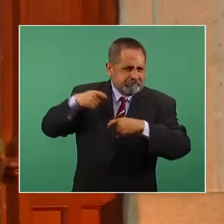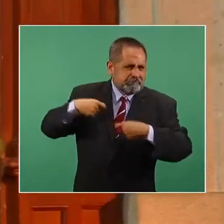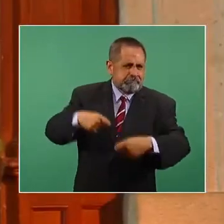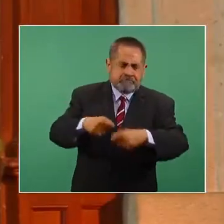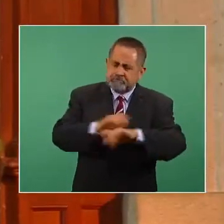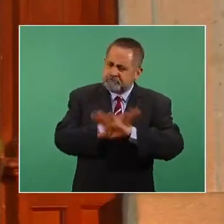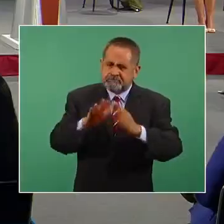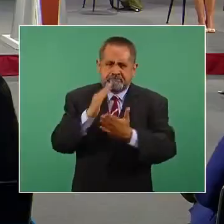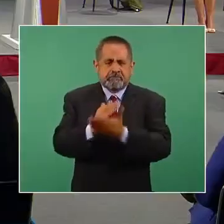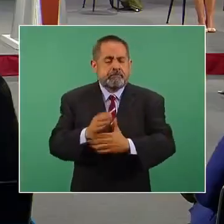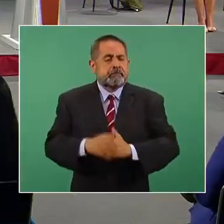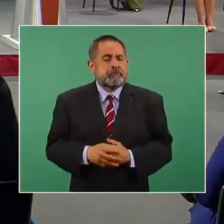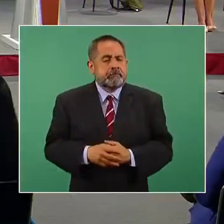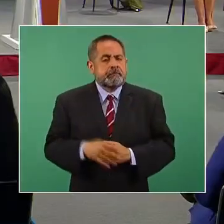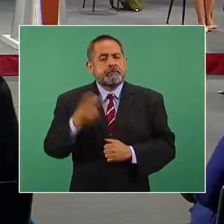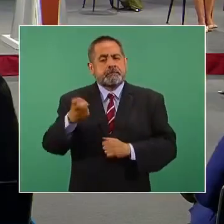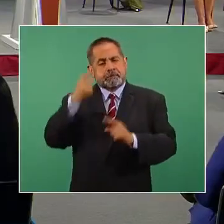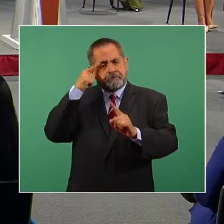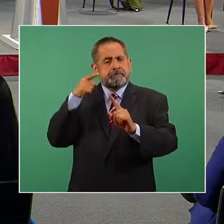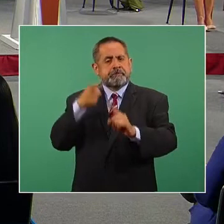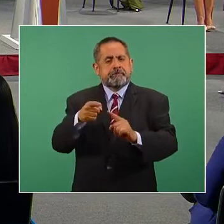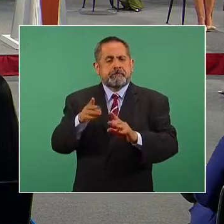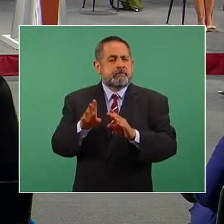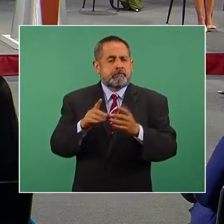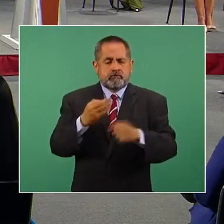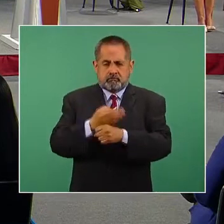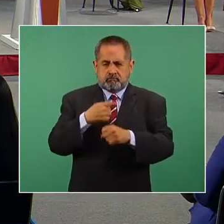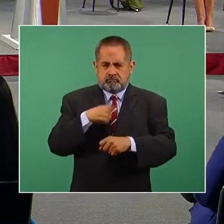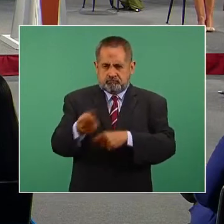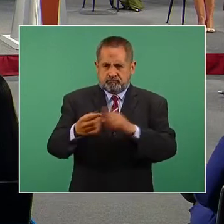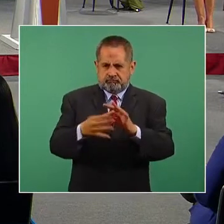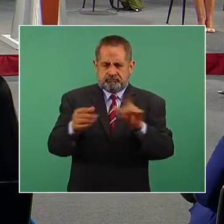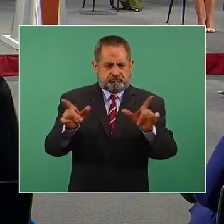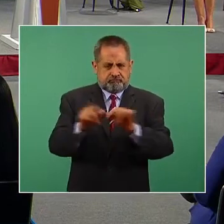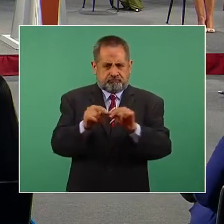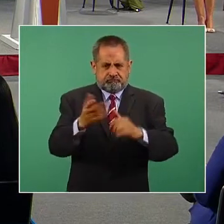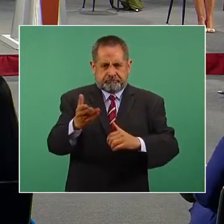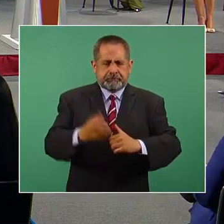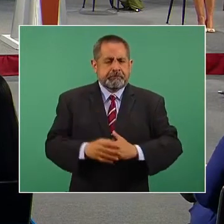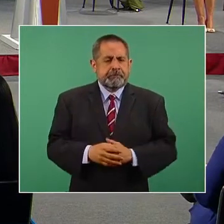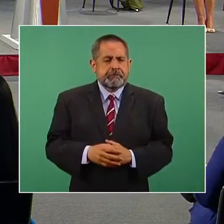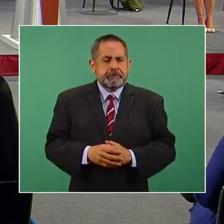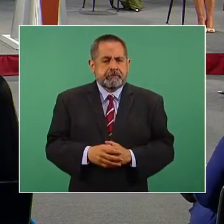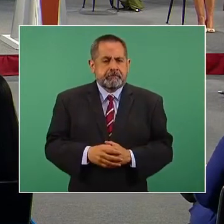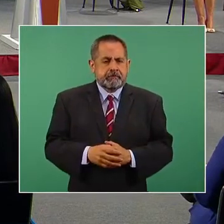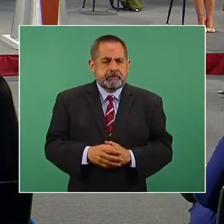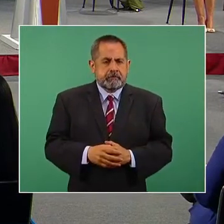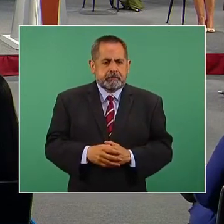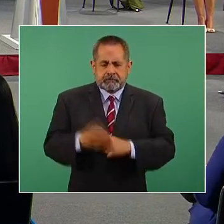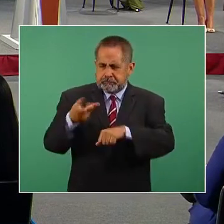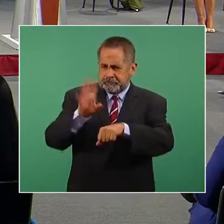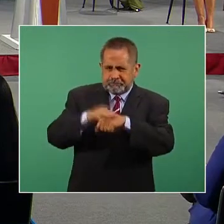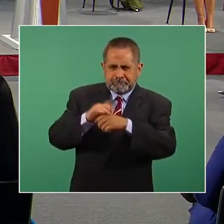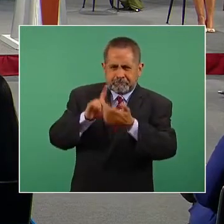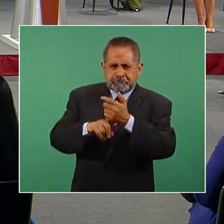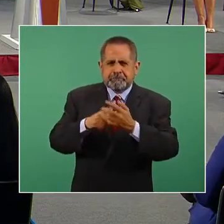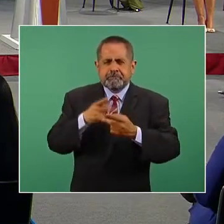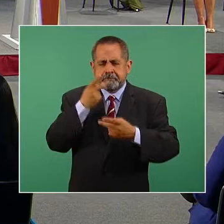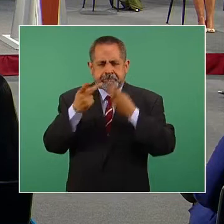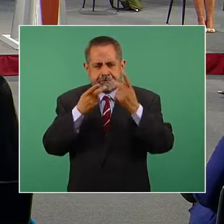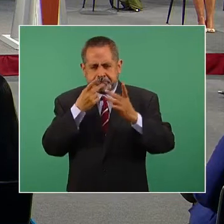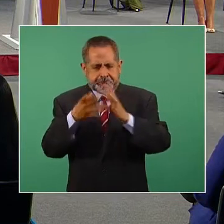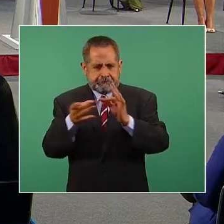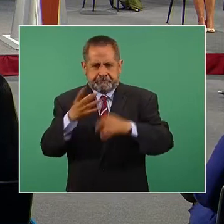las mujeres. Y en ese sentido voy a ser muy breve. Creo que me voy a quitar esto porque si no, no voy a poder hablar